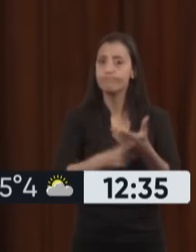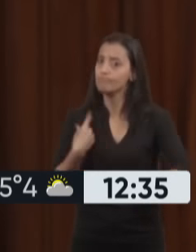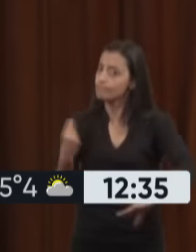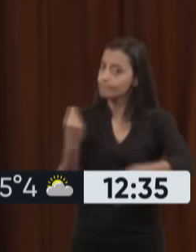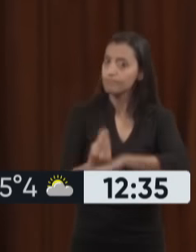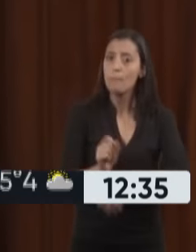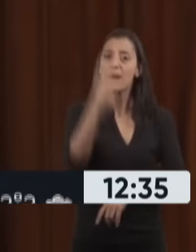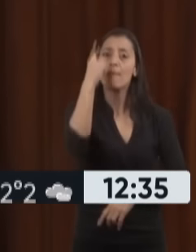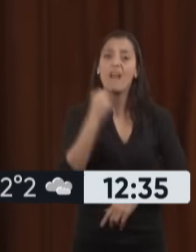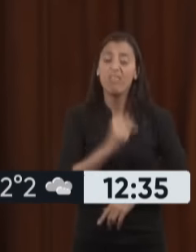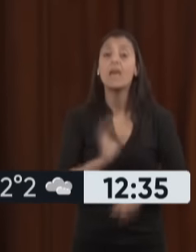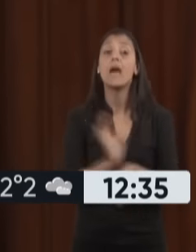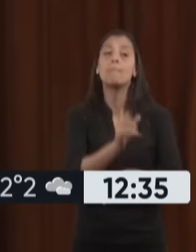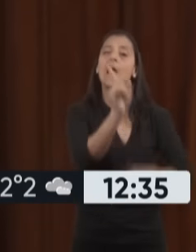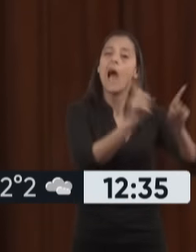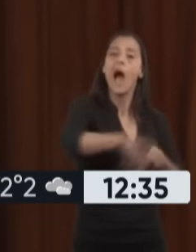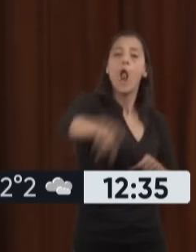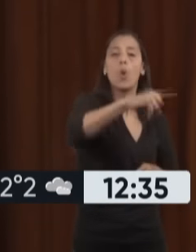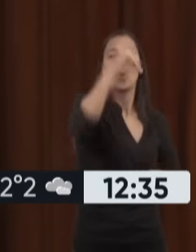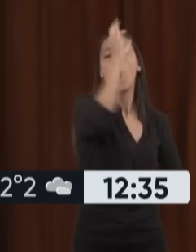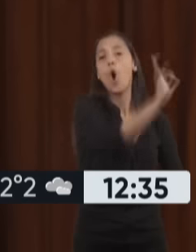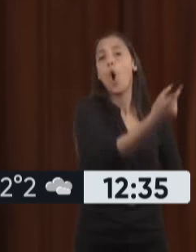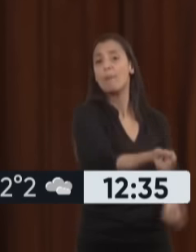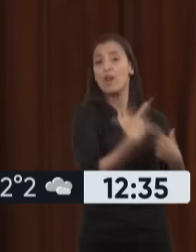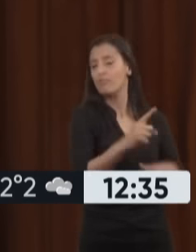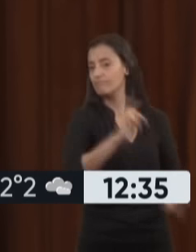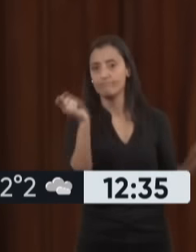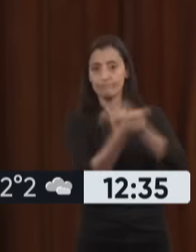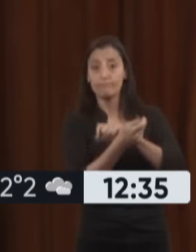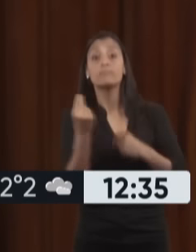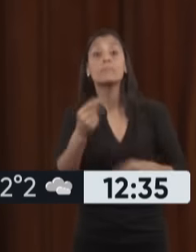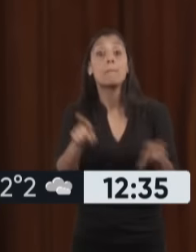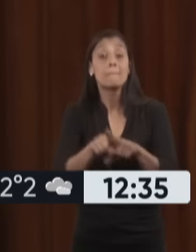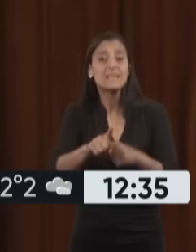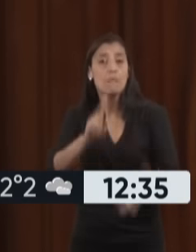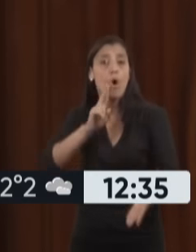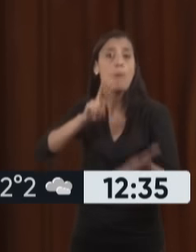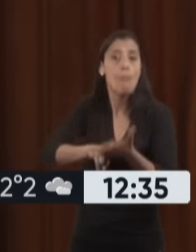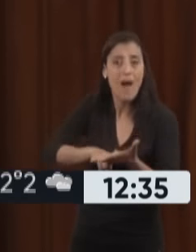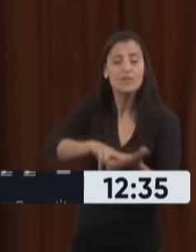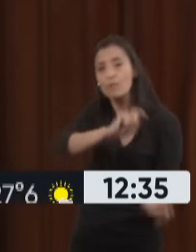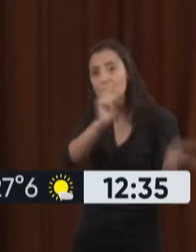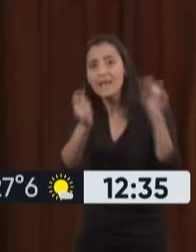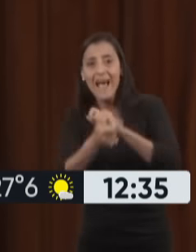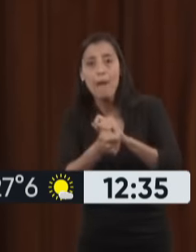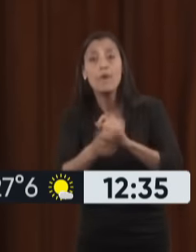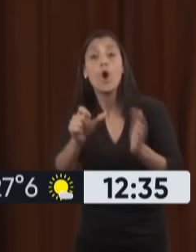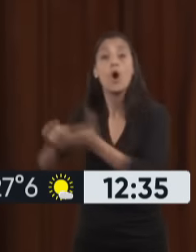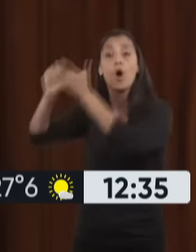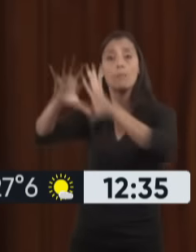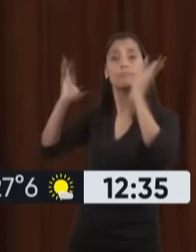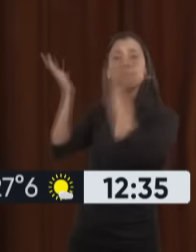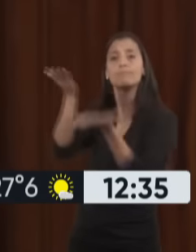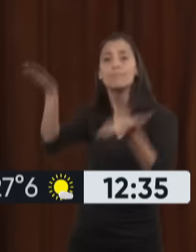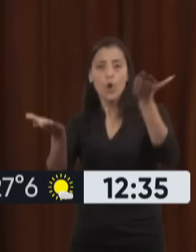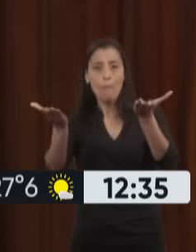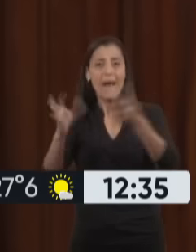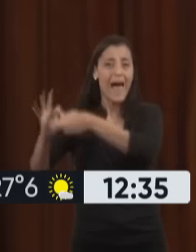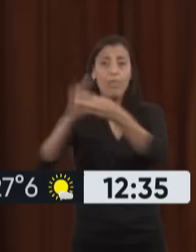contra la opinión de los econochantas fue arbitrar las tasas de interés local con la tasa de interés internacional ajustada por